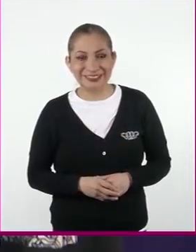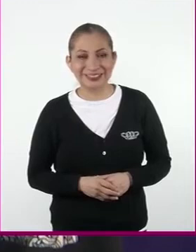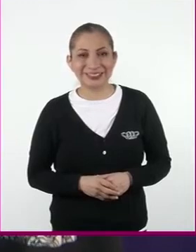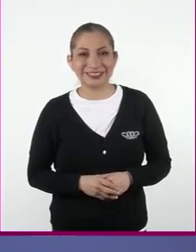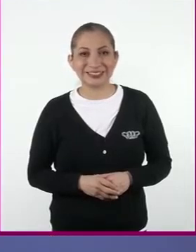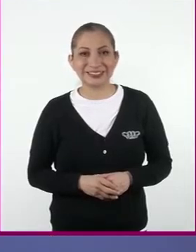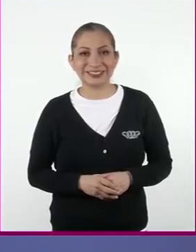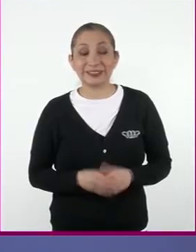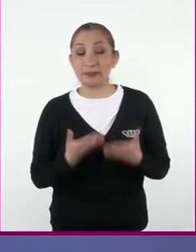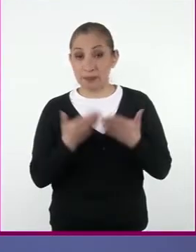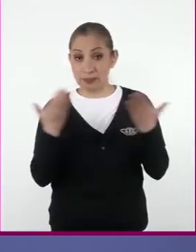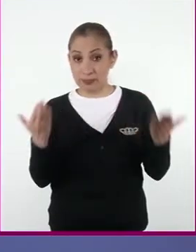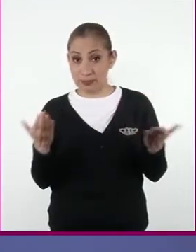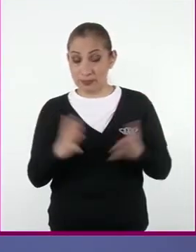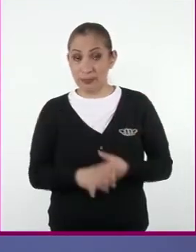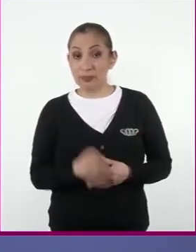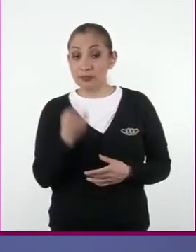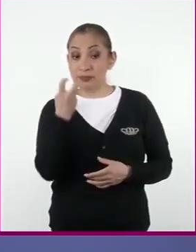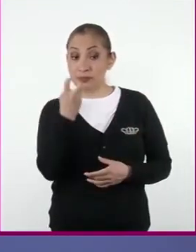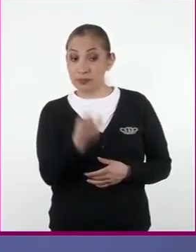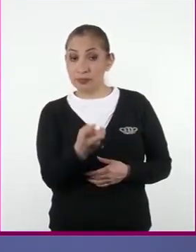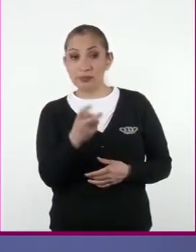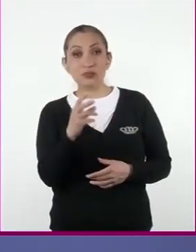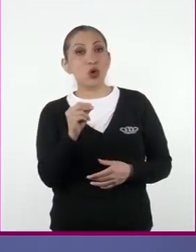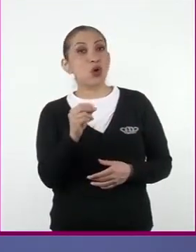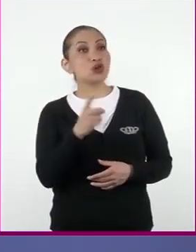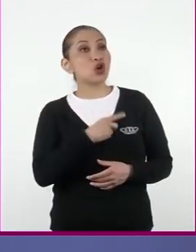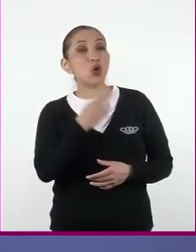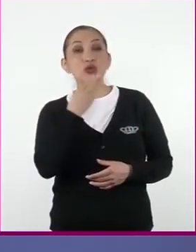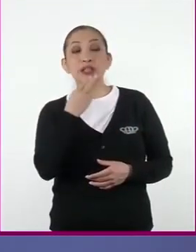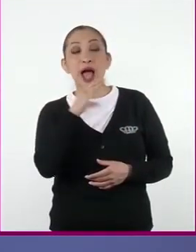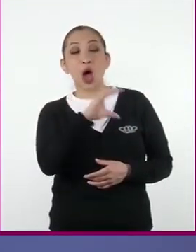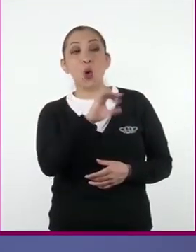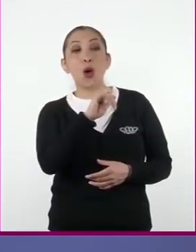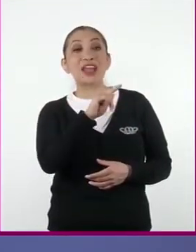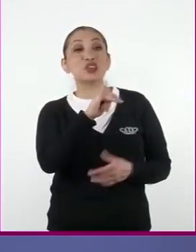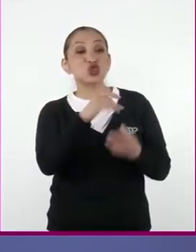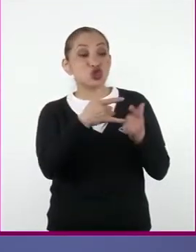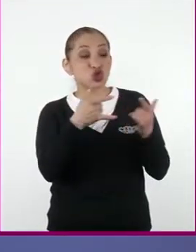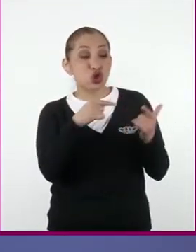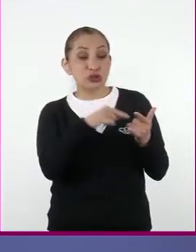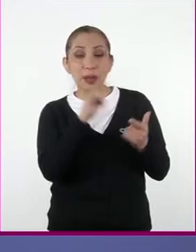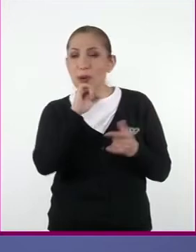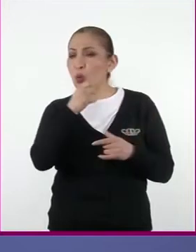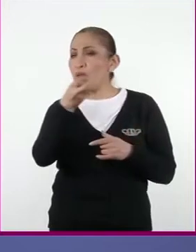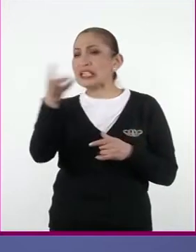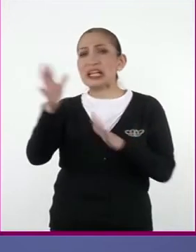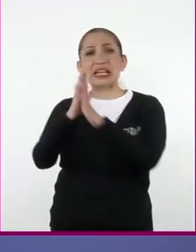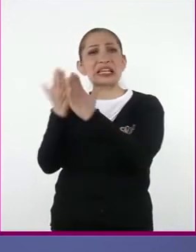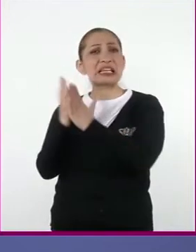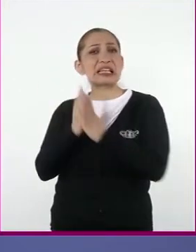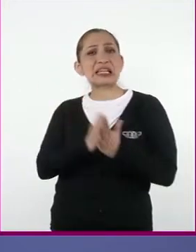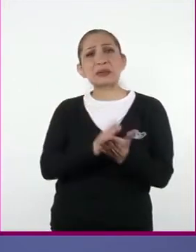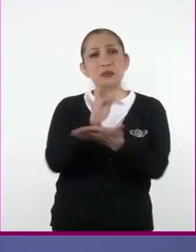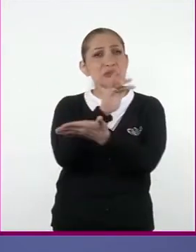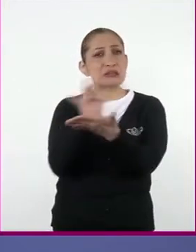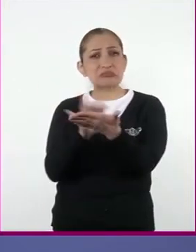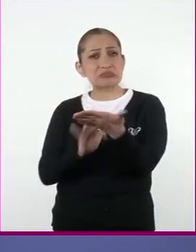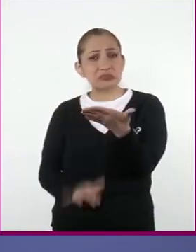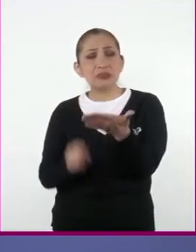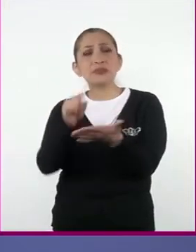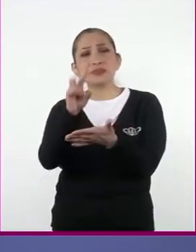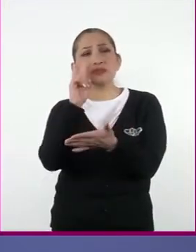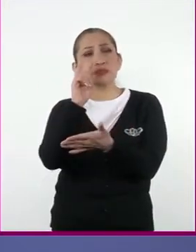anterioridad. Ahora, esto no solo aplica en los cuentos, sino a cualquier obra literaria. Por eso, los invito a